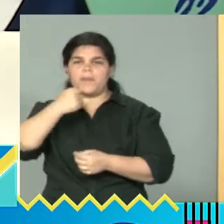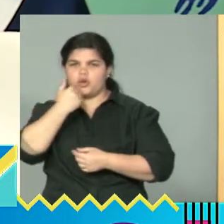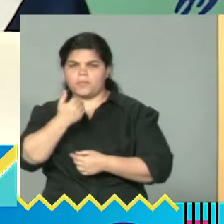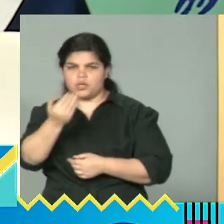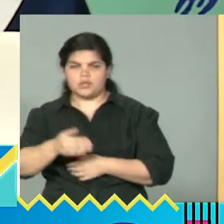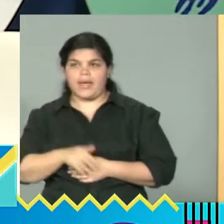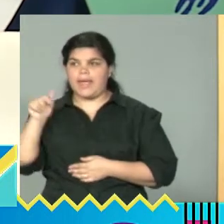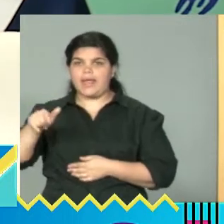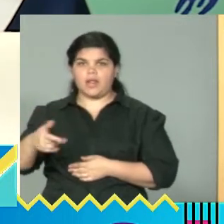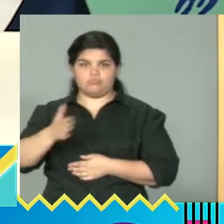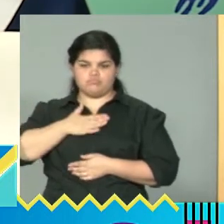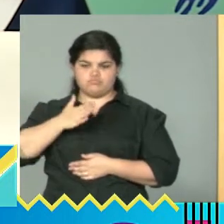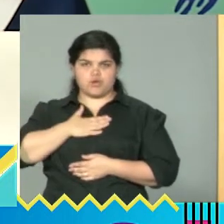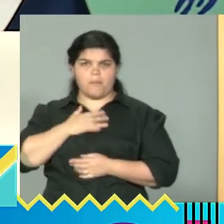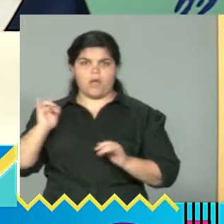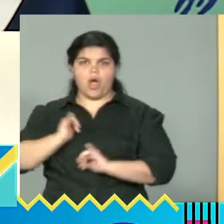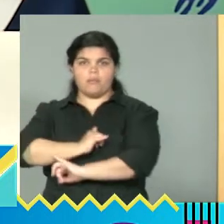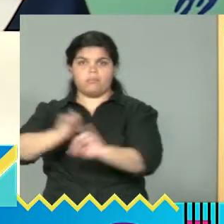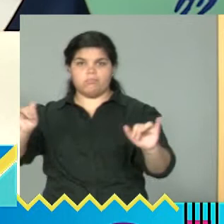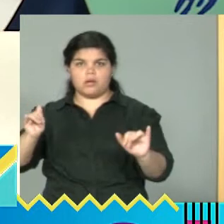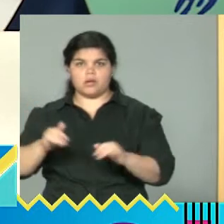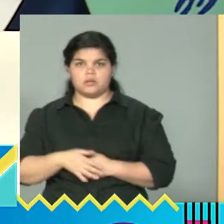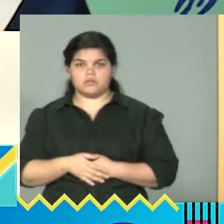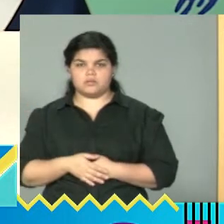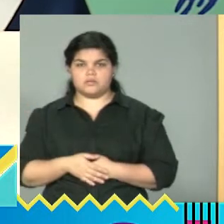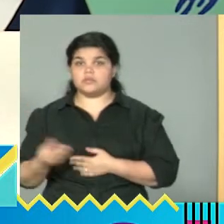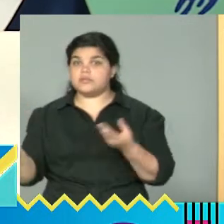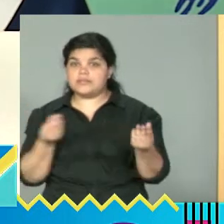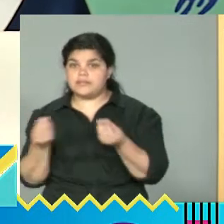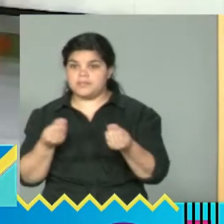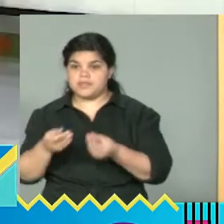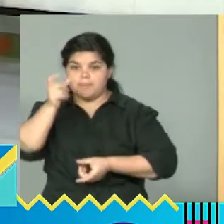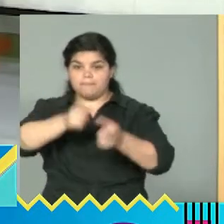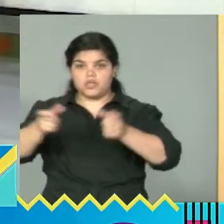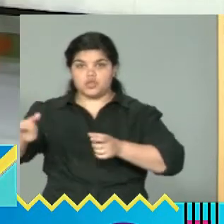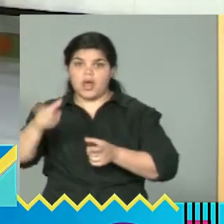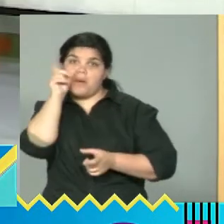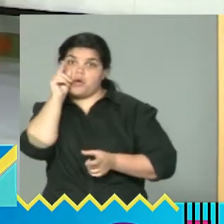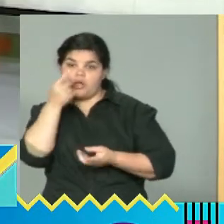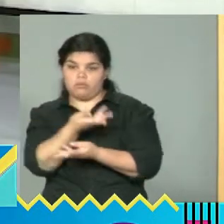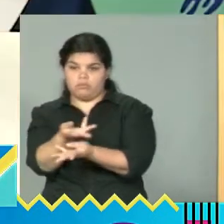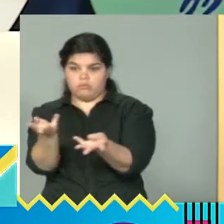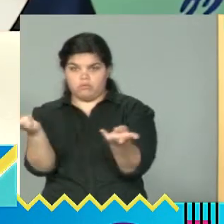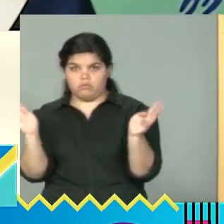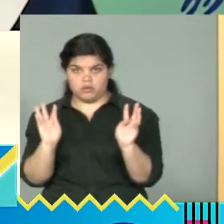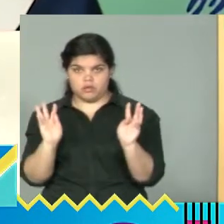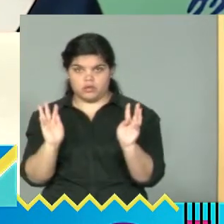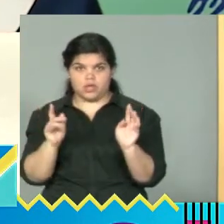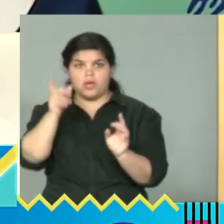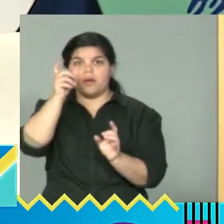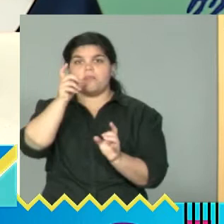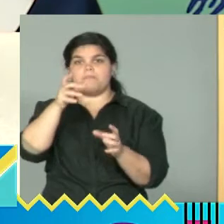que ver exclusivamente con él. Y se le sentaron todos los políticos, digamos, o la parte de